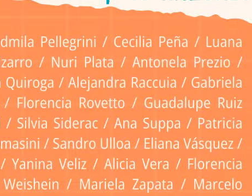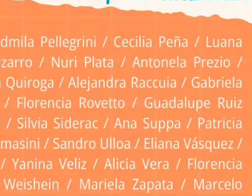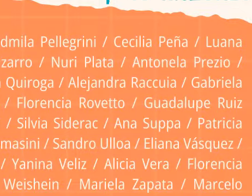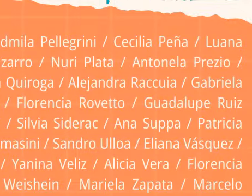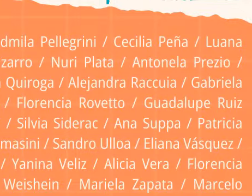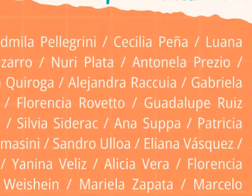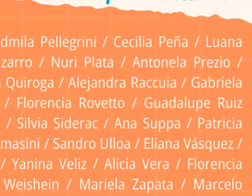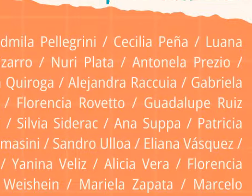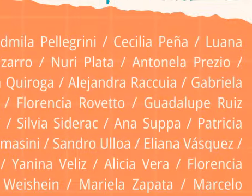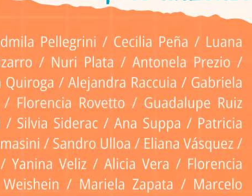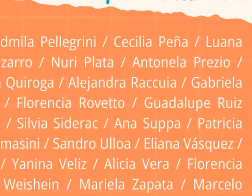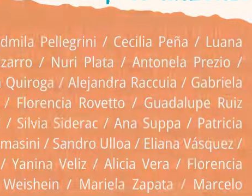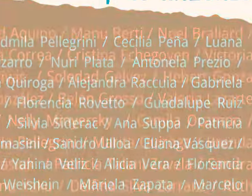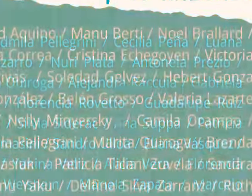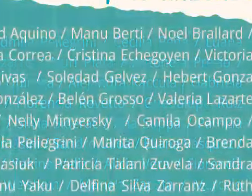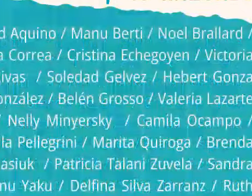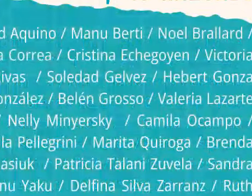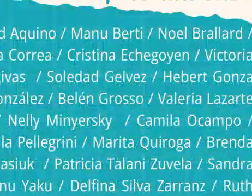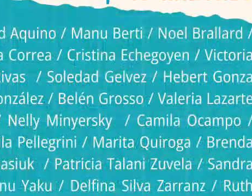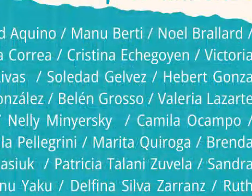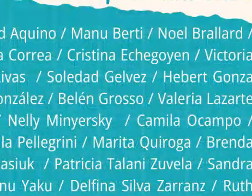compas. Gracias, muchísimas gracias.